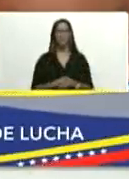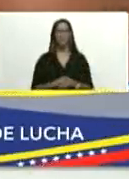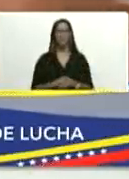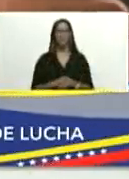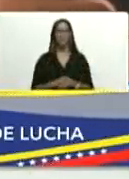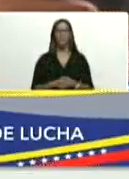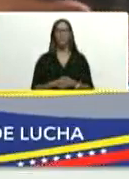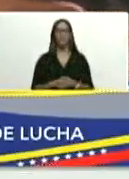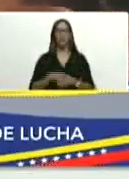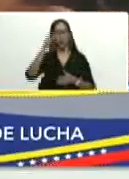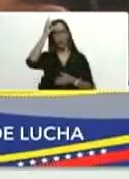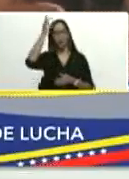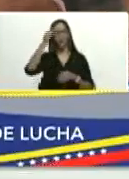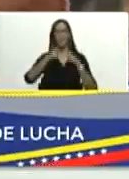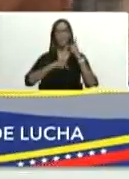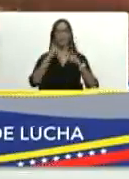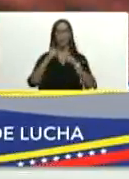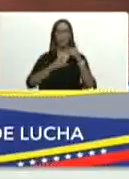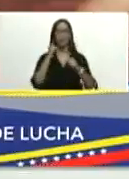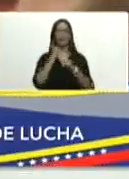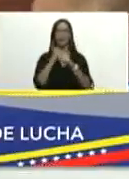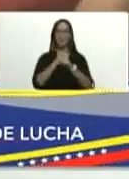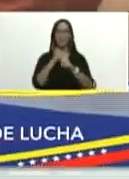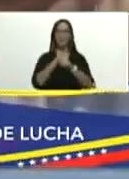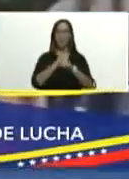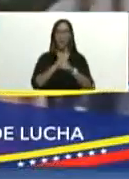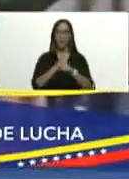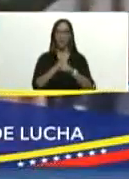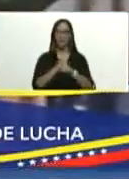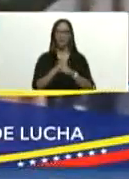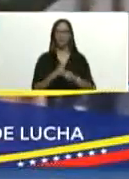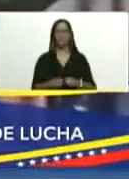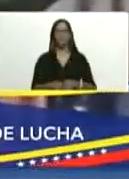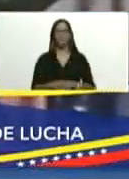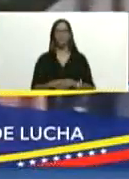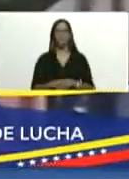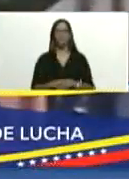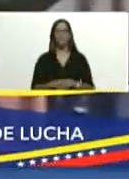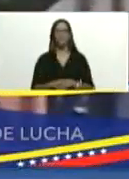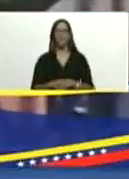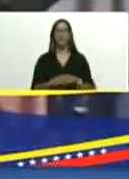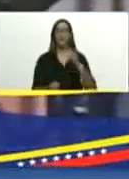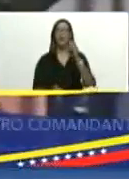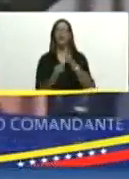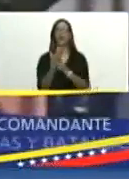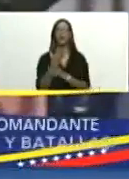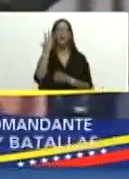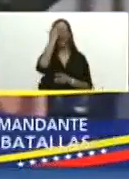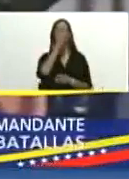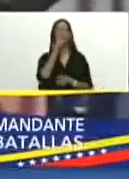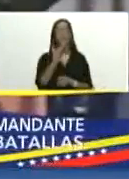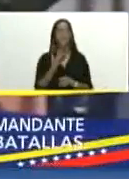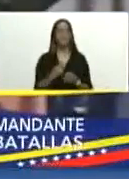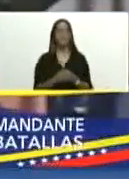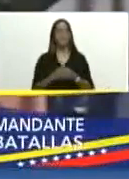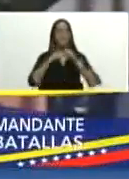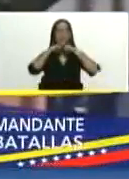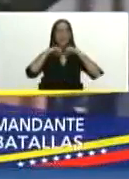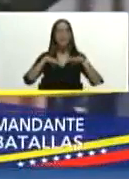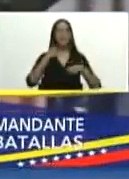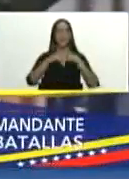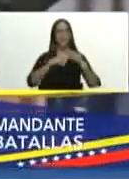los consejos productivos de trabajadores y trabajadoras fue una creación maravillosa y milagrosa